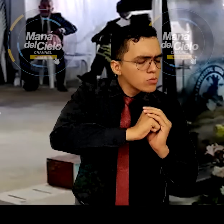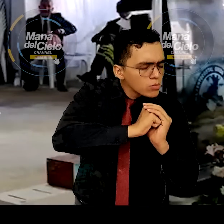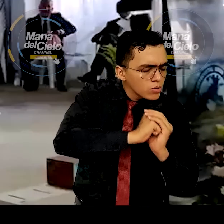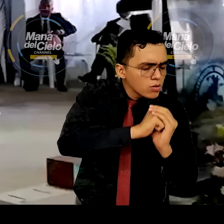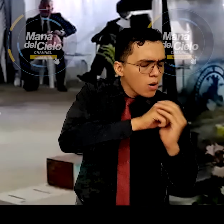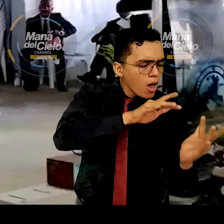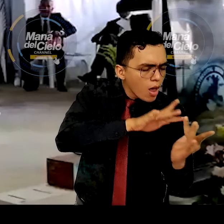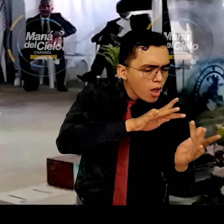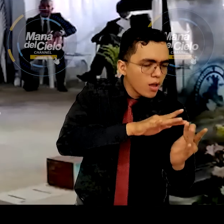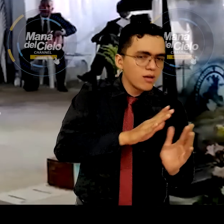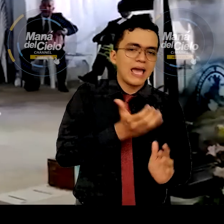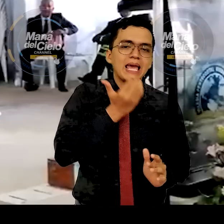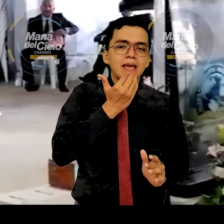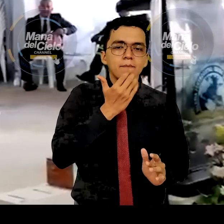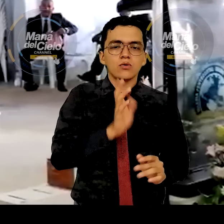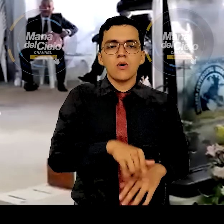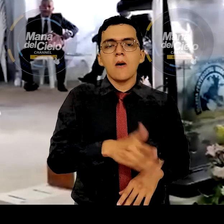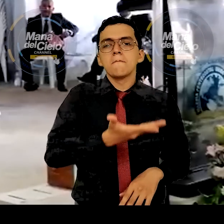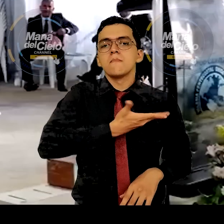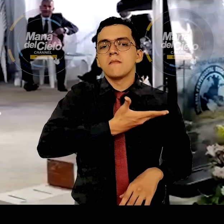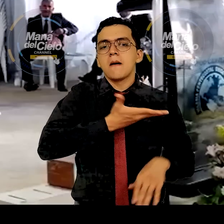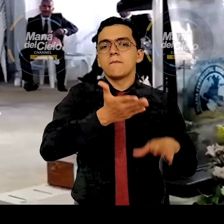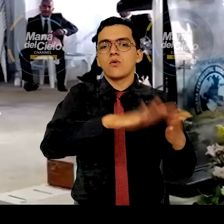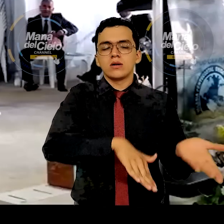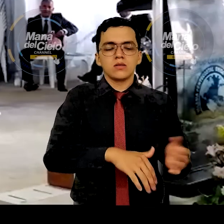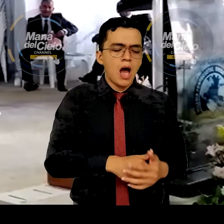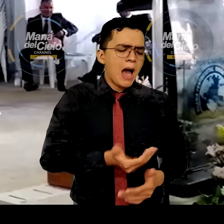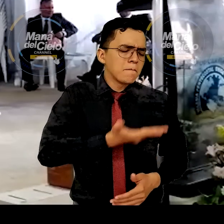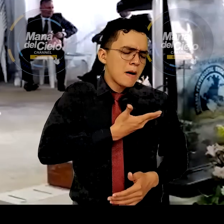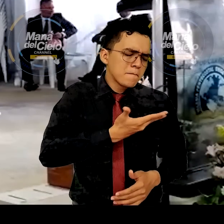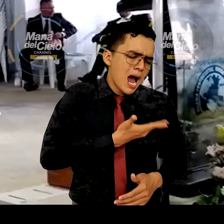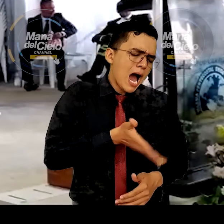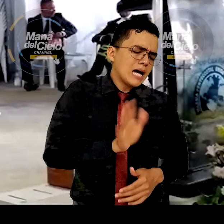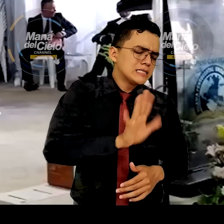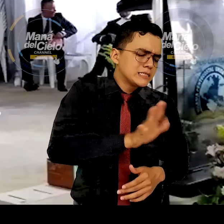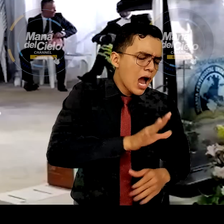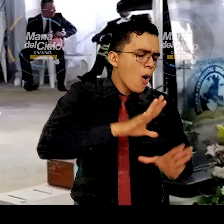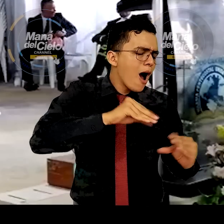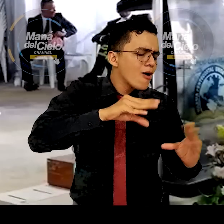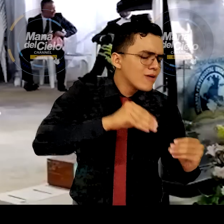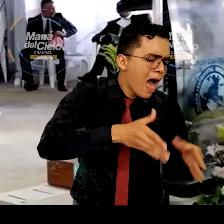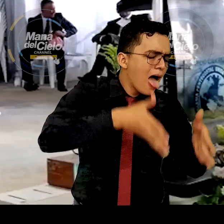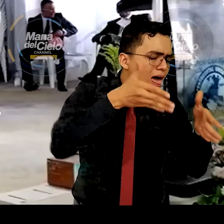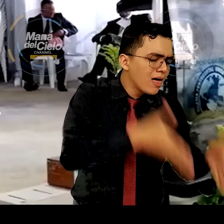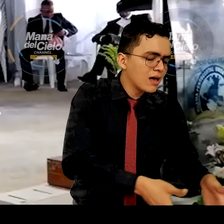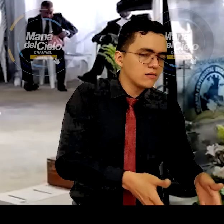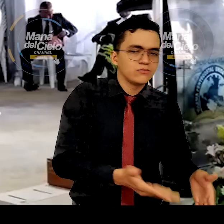Mamá, te voy a echar de menos. Tú fuiste muy buena con mi mamá. Está muerta, no le hables a ella que ya está en otro país.